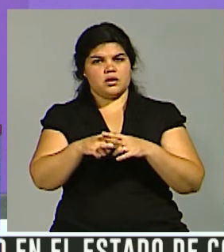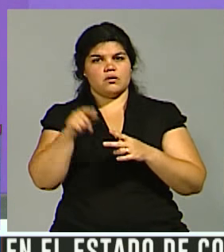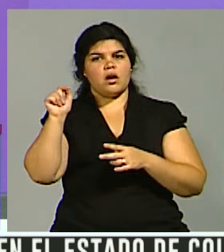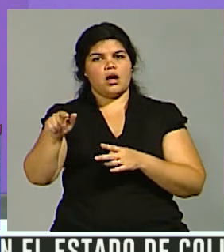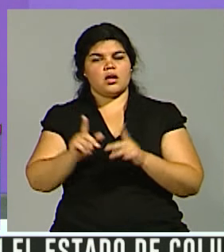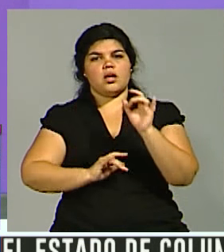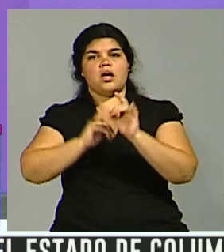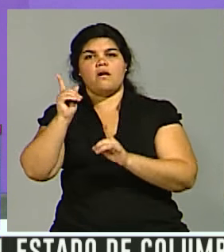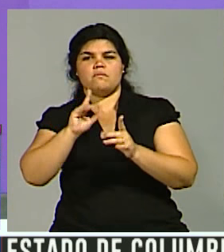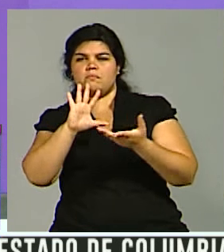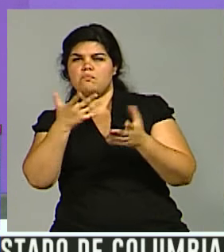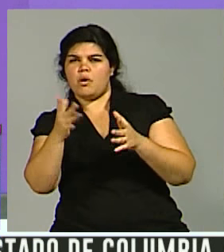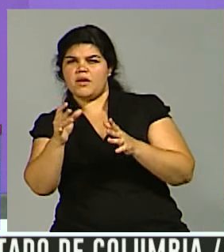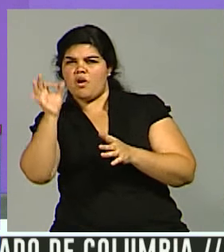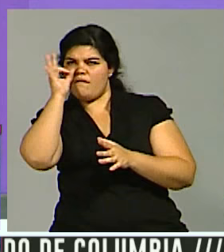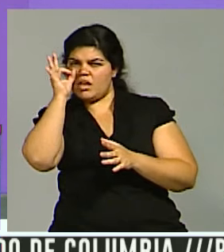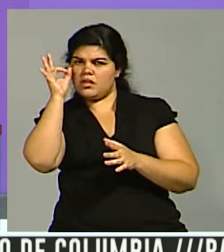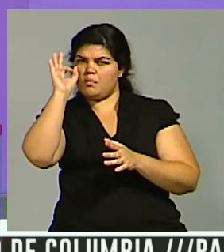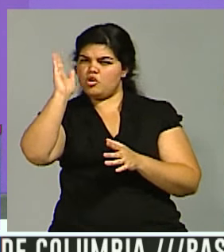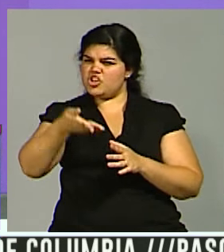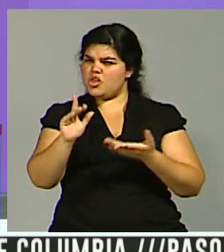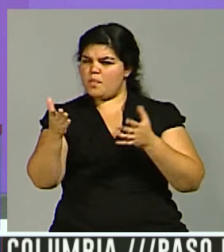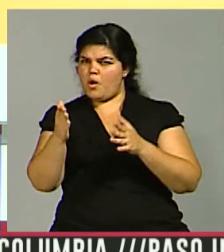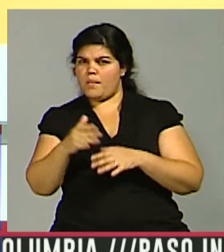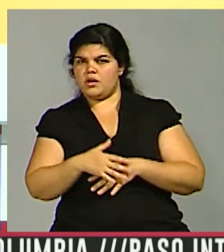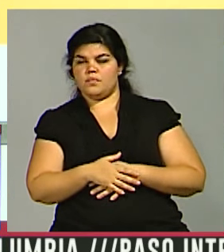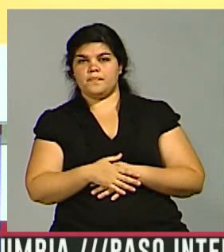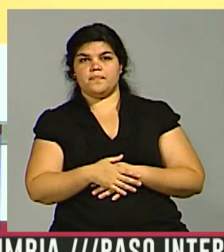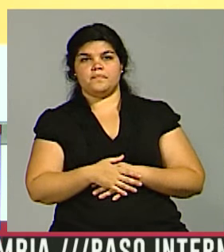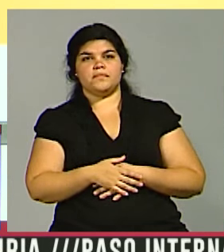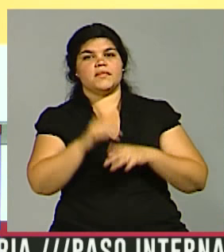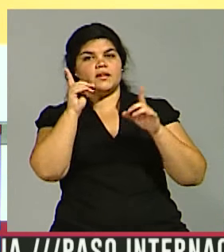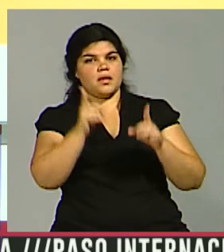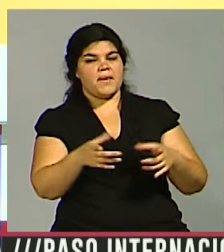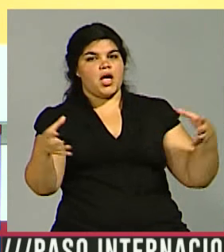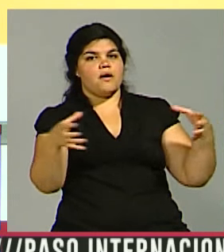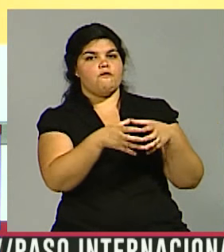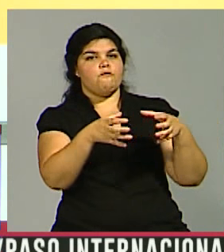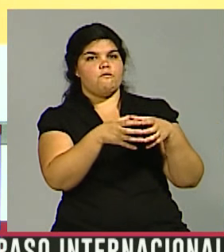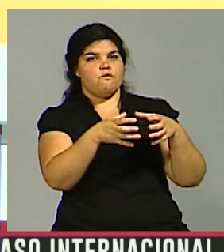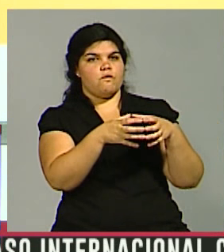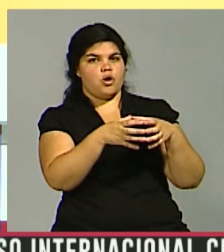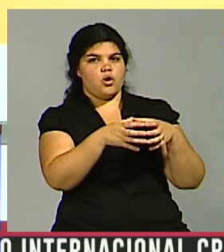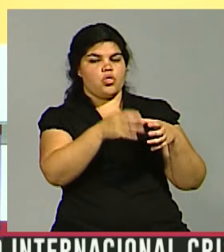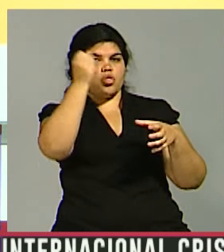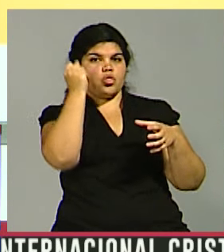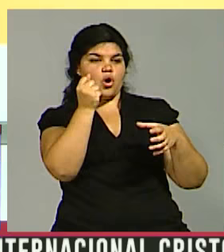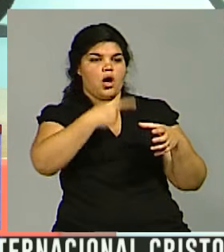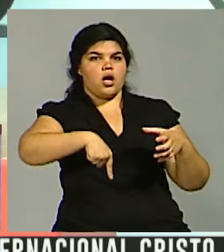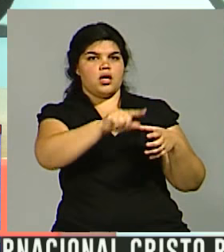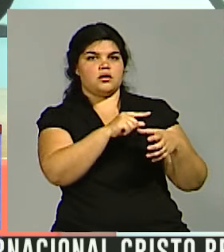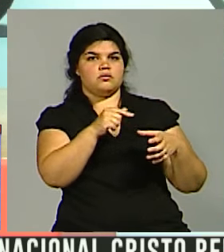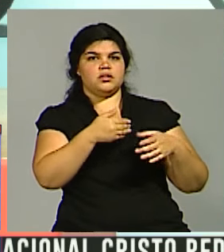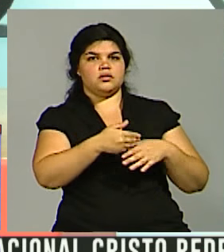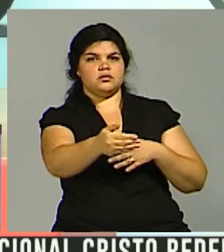estaríamos más cerca del 20% siendo optimistas. Bueno, y recordemos que el fondo trazó como un 22,5% la posibilidad de inflación, o al